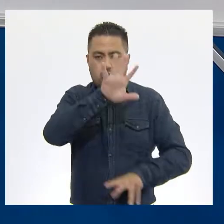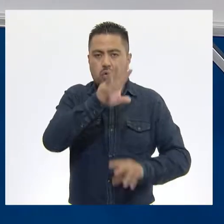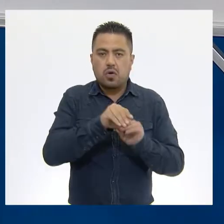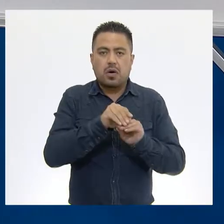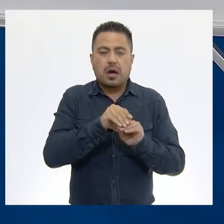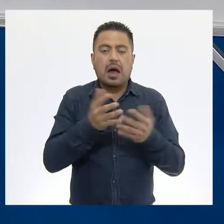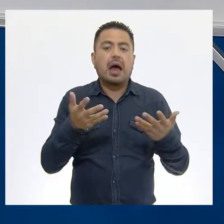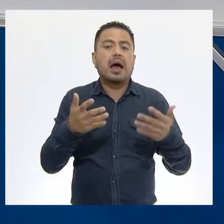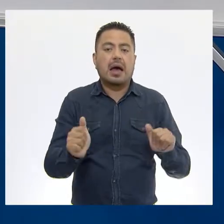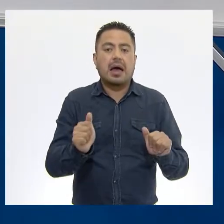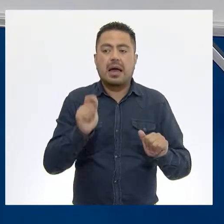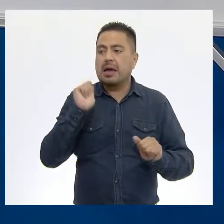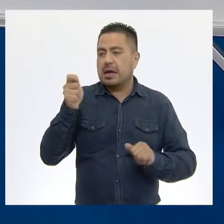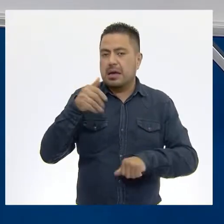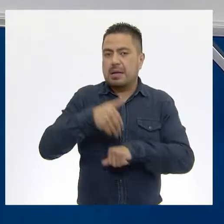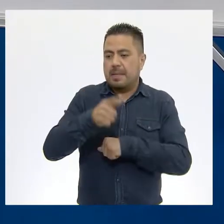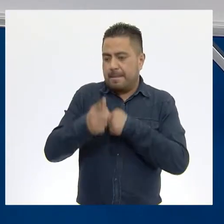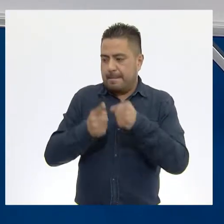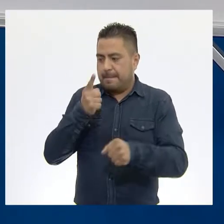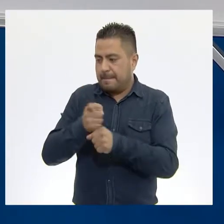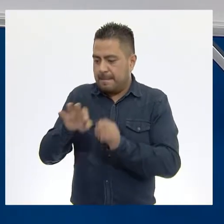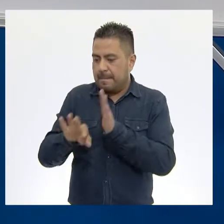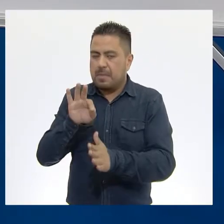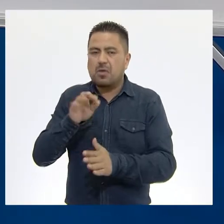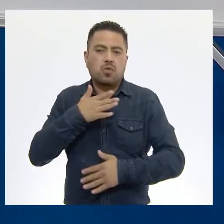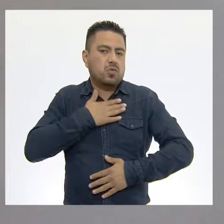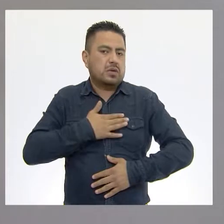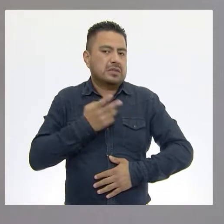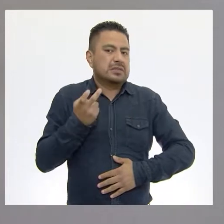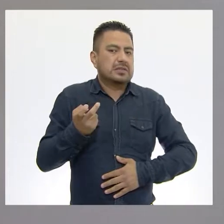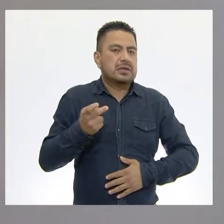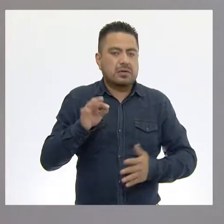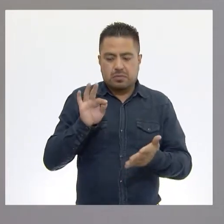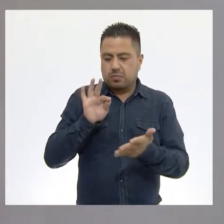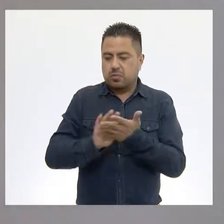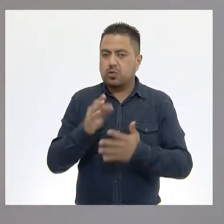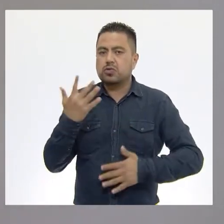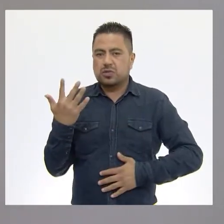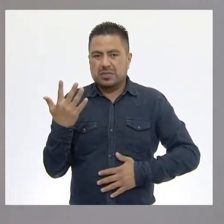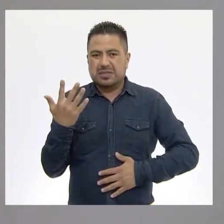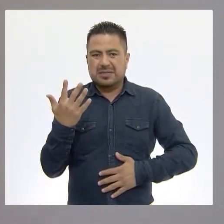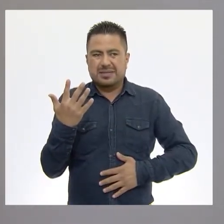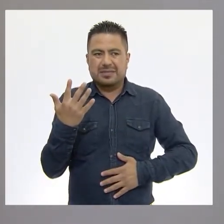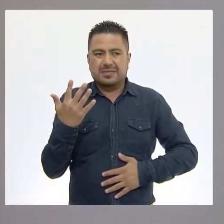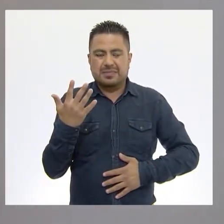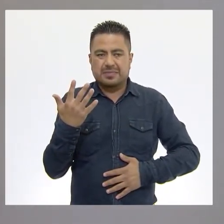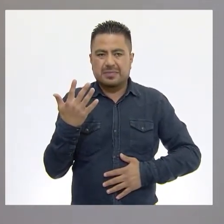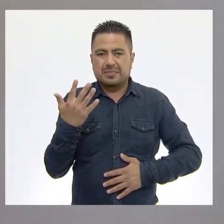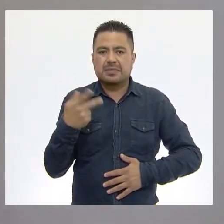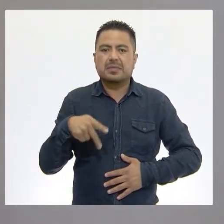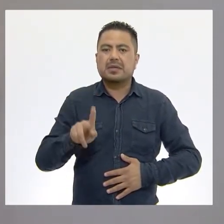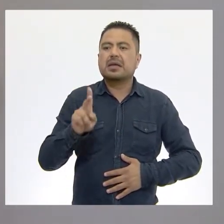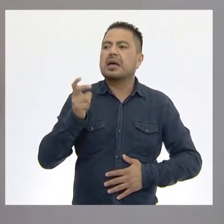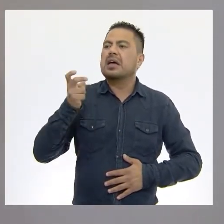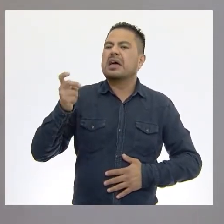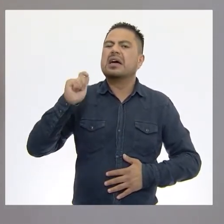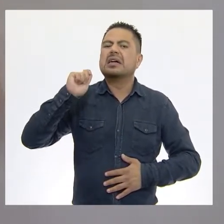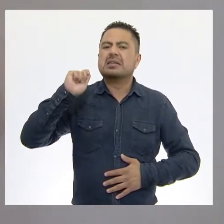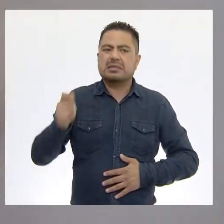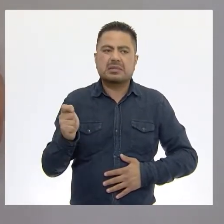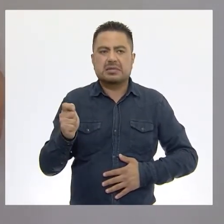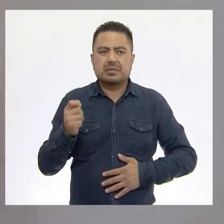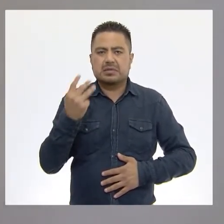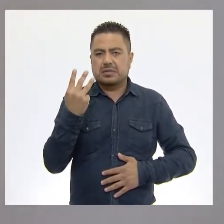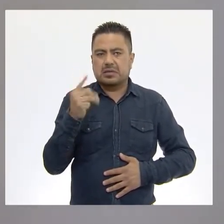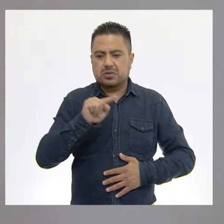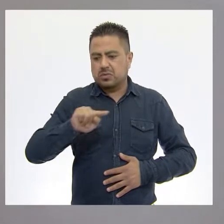pues Ajá. ya quedó, la verdad es que quedó primero justo el 0.5, pero aquí serían